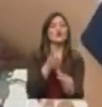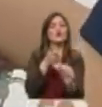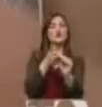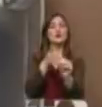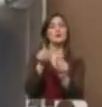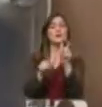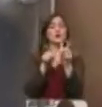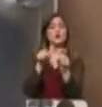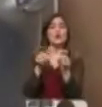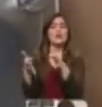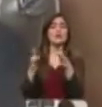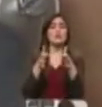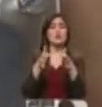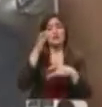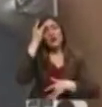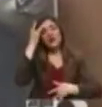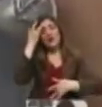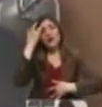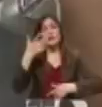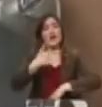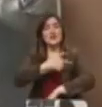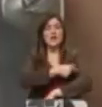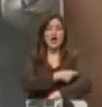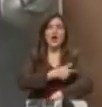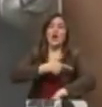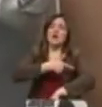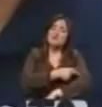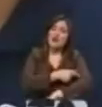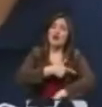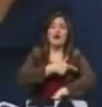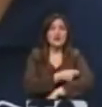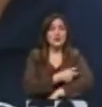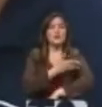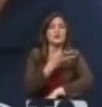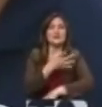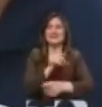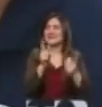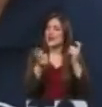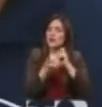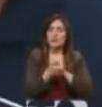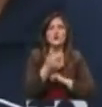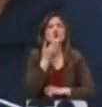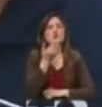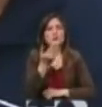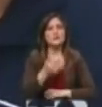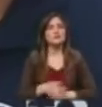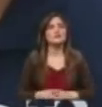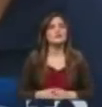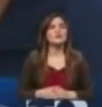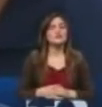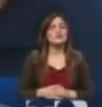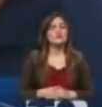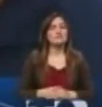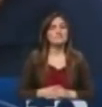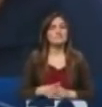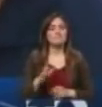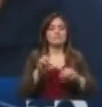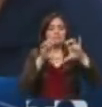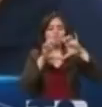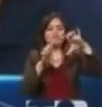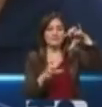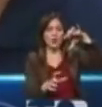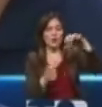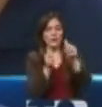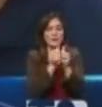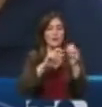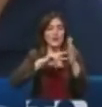a las personas que reciben largos y dolorosos tratamientos médicos. Esto se llama BioBite. Consiste en la aplicación de fármacos